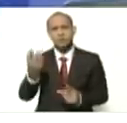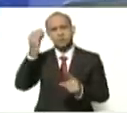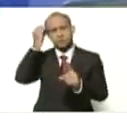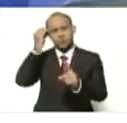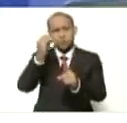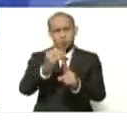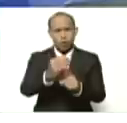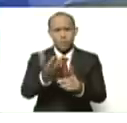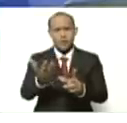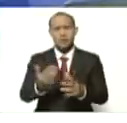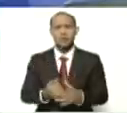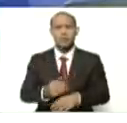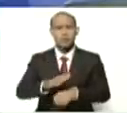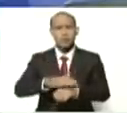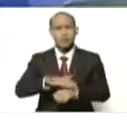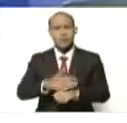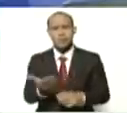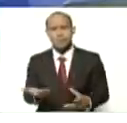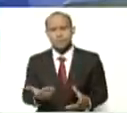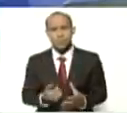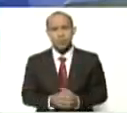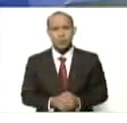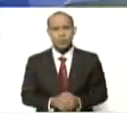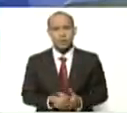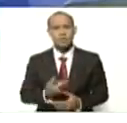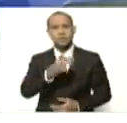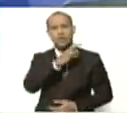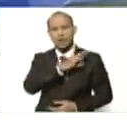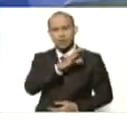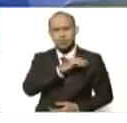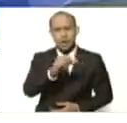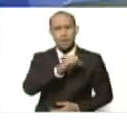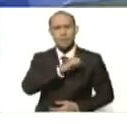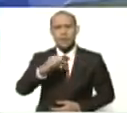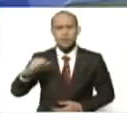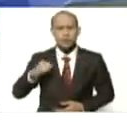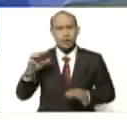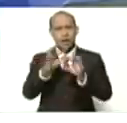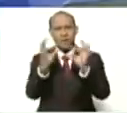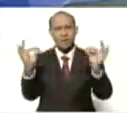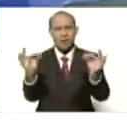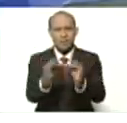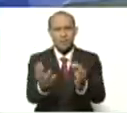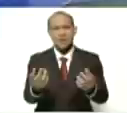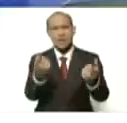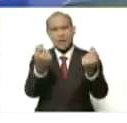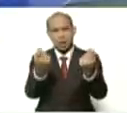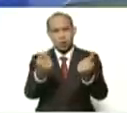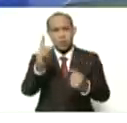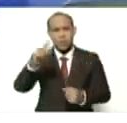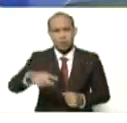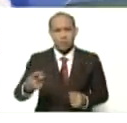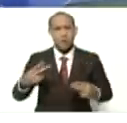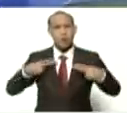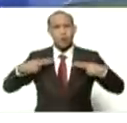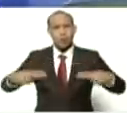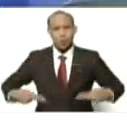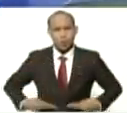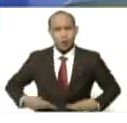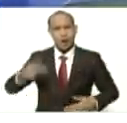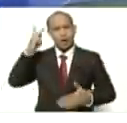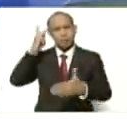por razones sociales personales familiares económicas y humanas